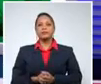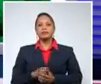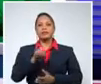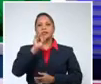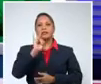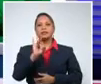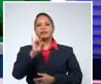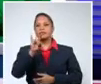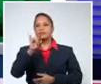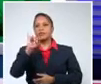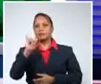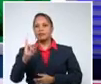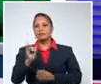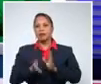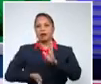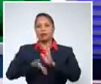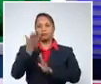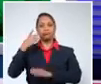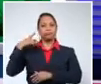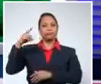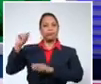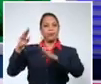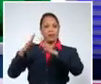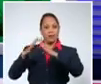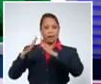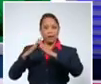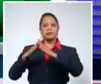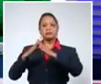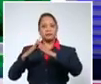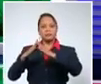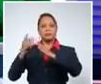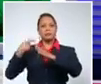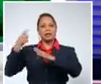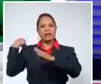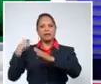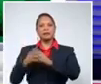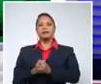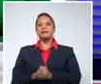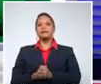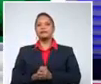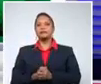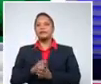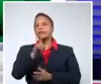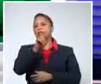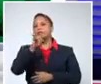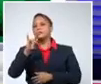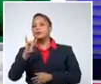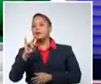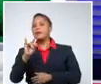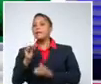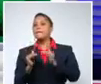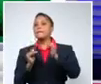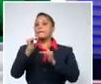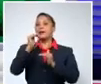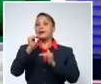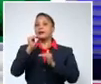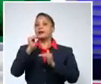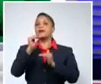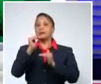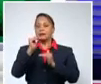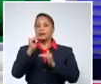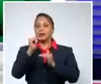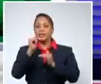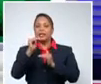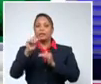796 altas el día de ayer. Estamos hablando de 19 más que el número de